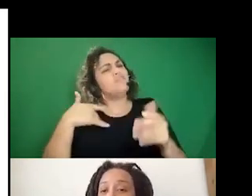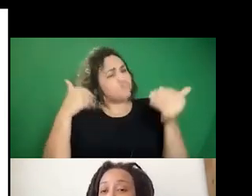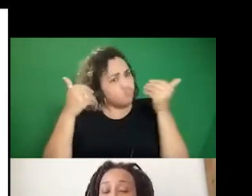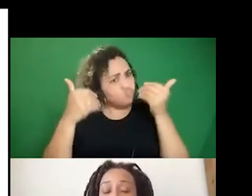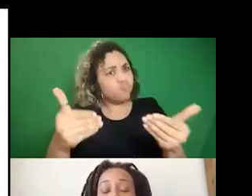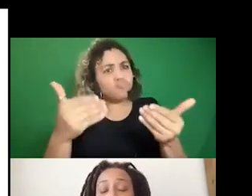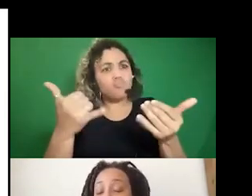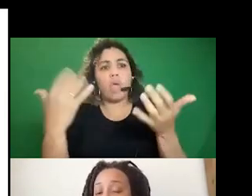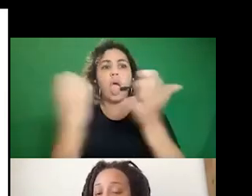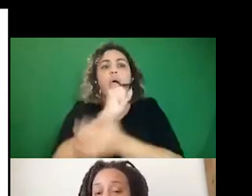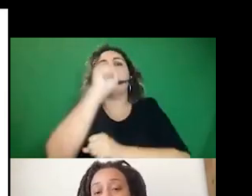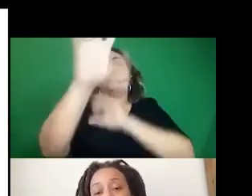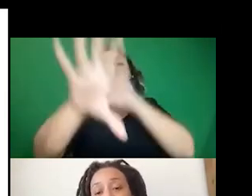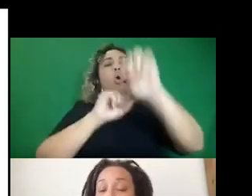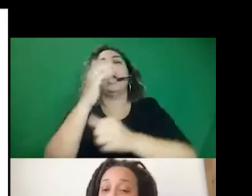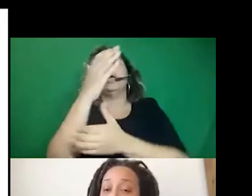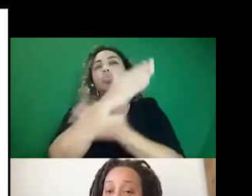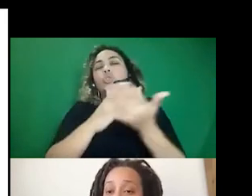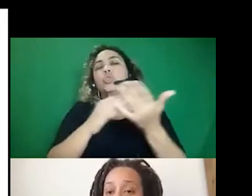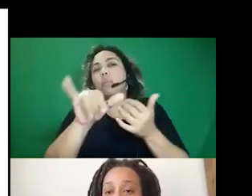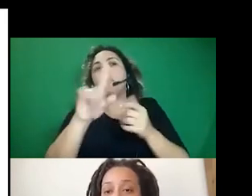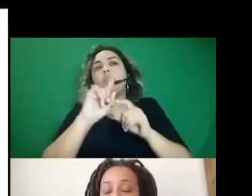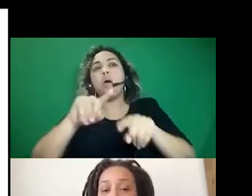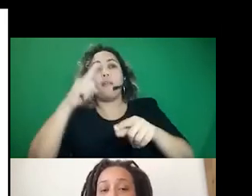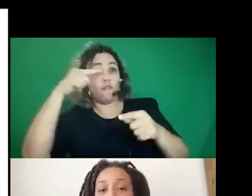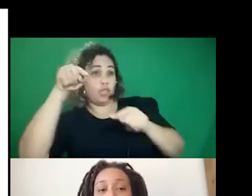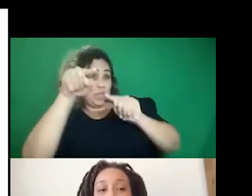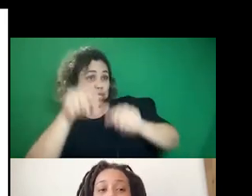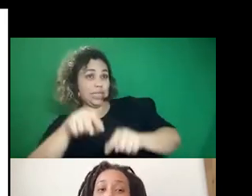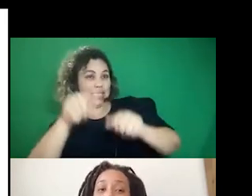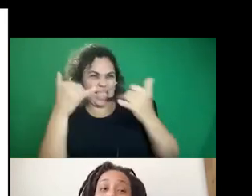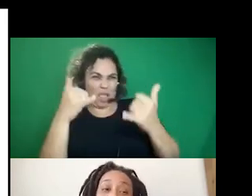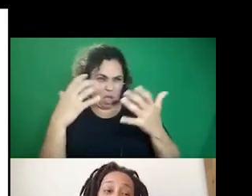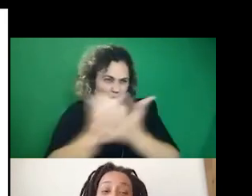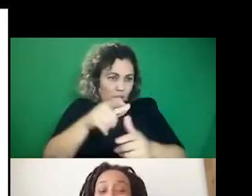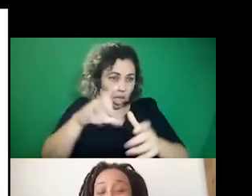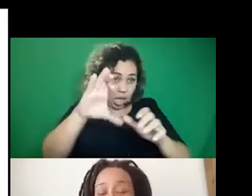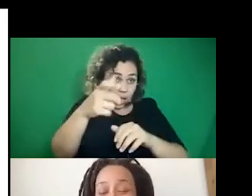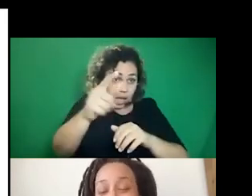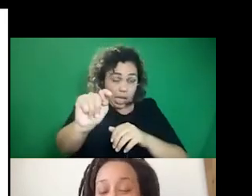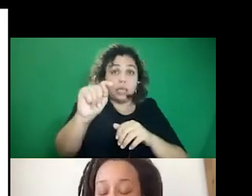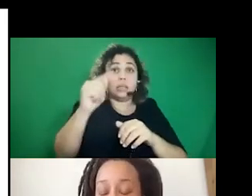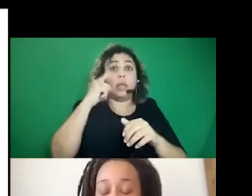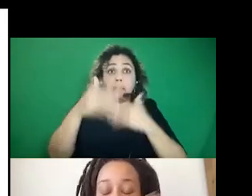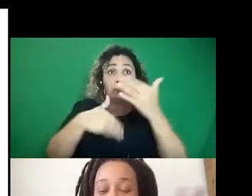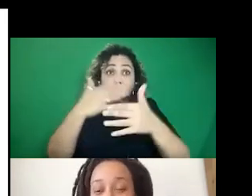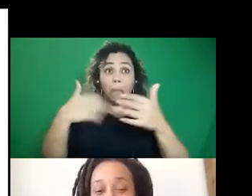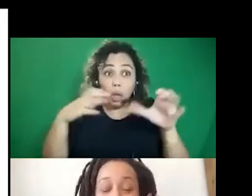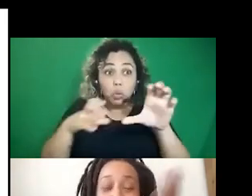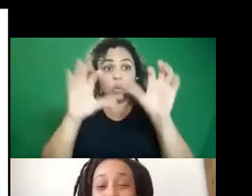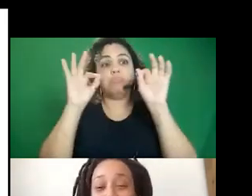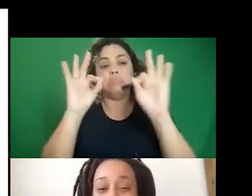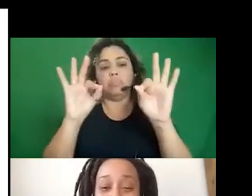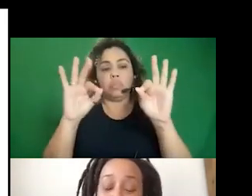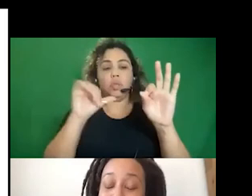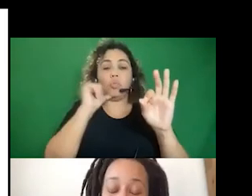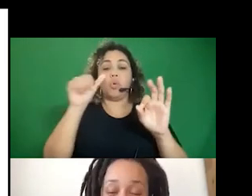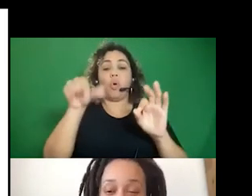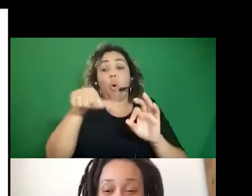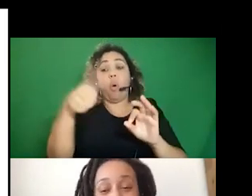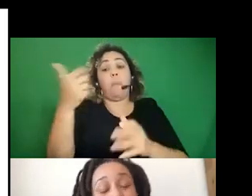para entrarle a más a fondo pero déjanos saber pero si tengo una directa de poner respuestas a estas preguntas de